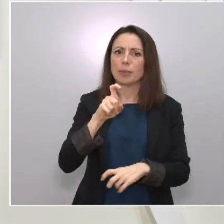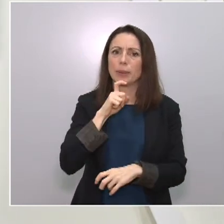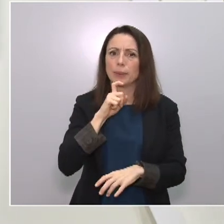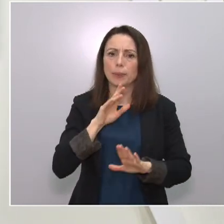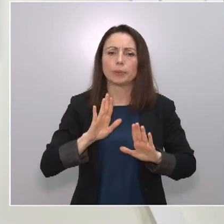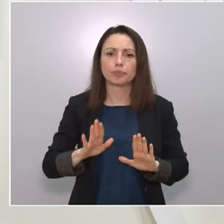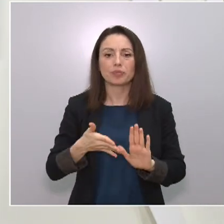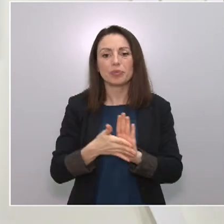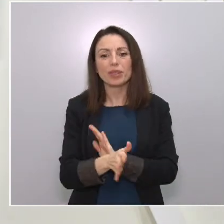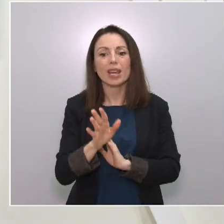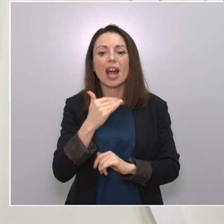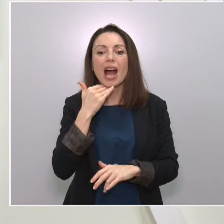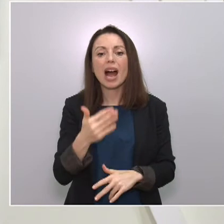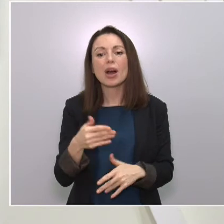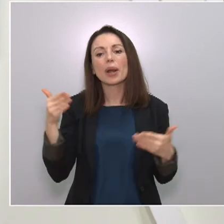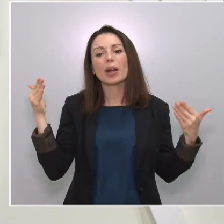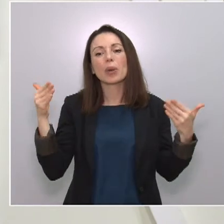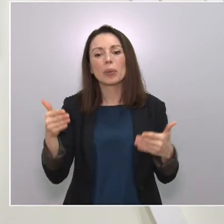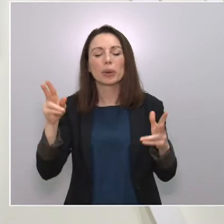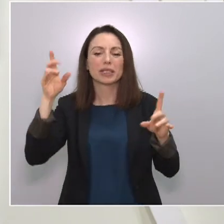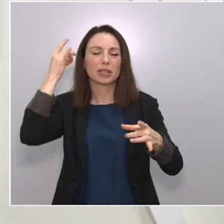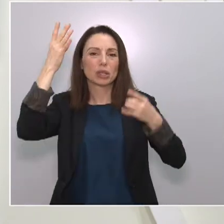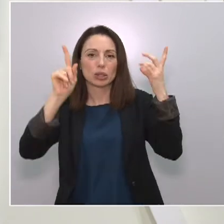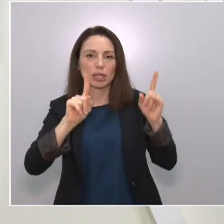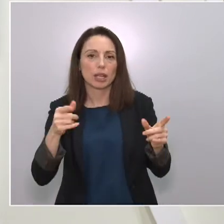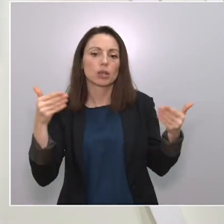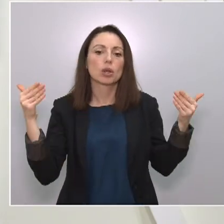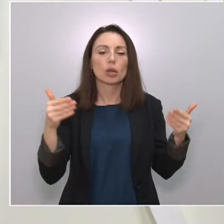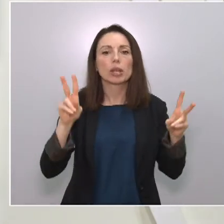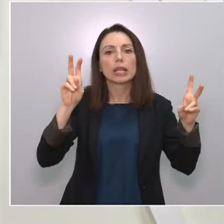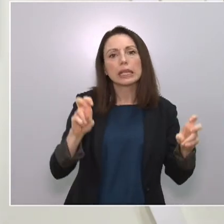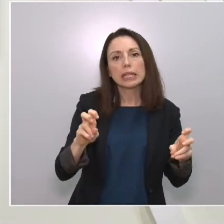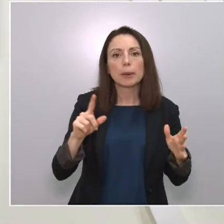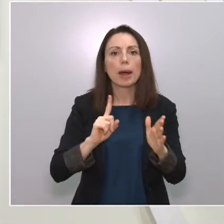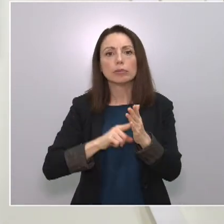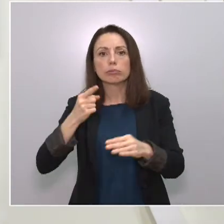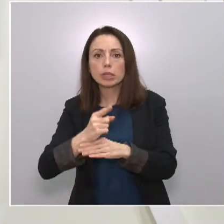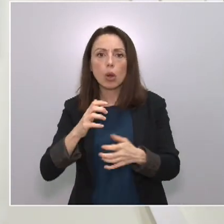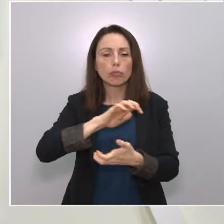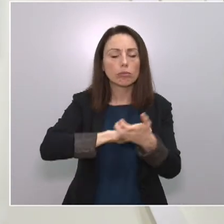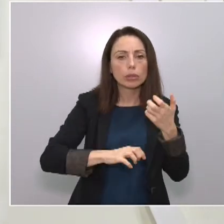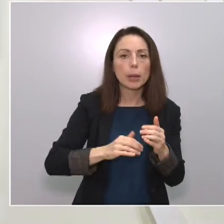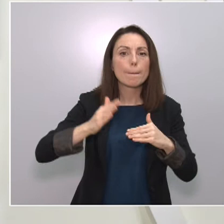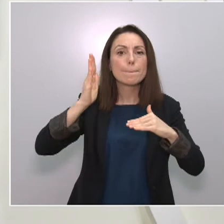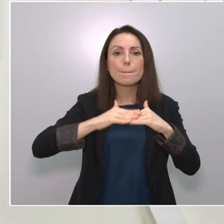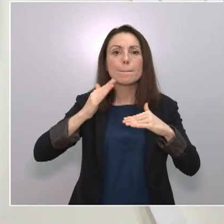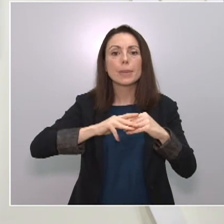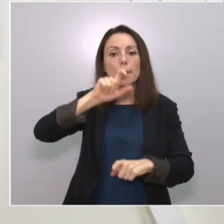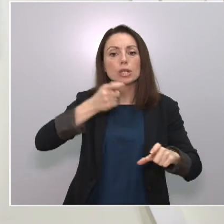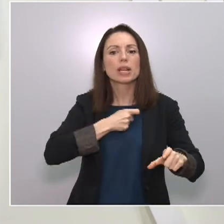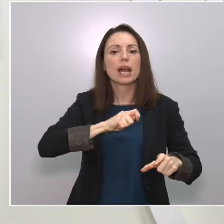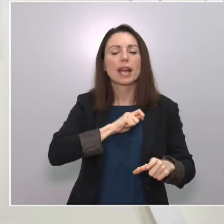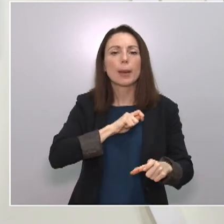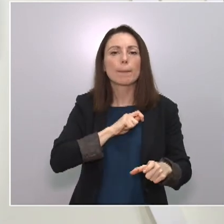podemos simplificar unos debates y unas decisiones tan trascendentales solo a eso. Y por tanto creo que lo mínimo, lo que se merecen los